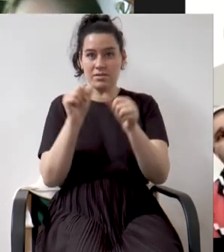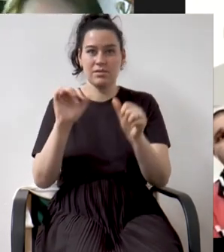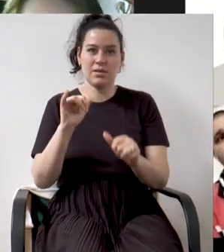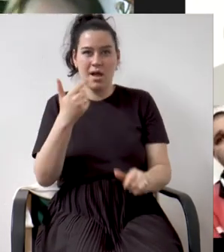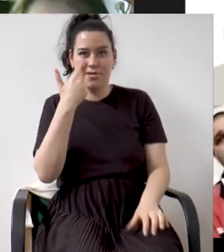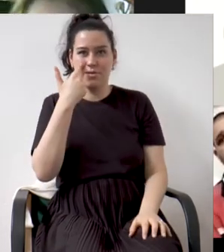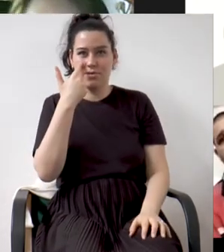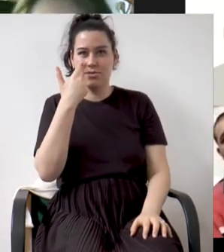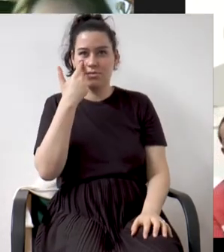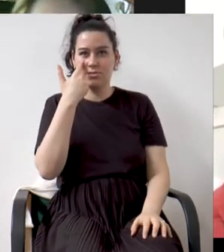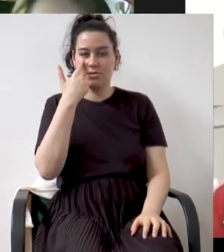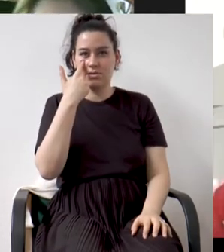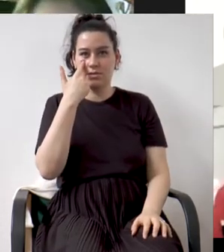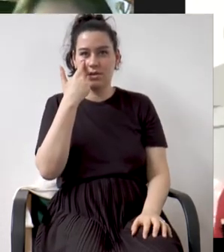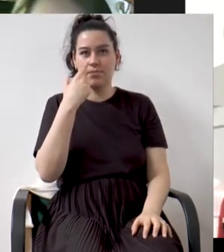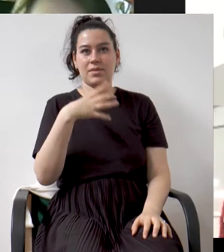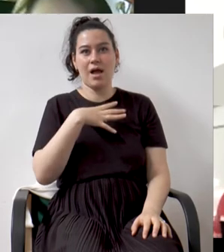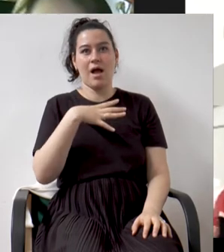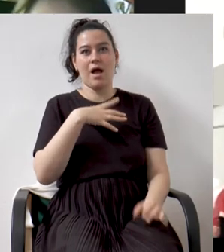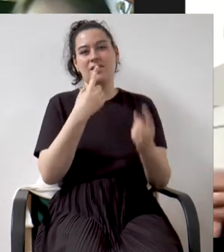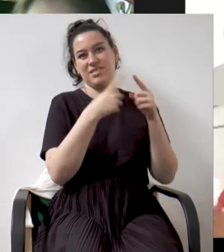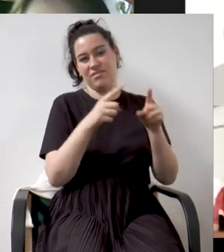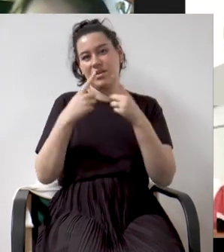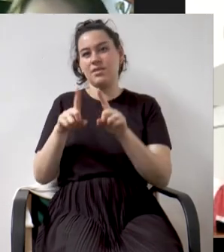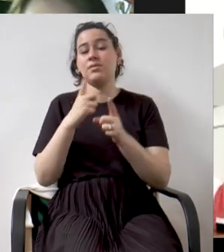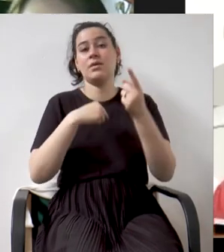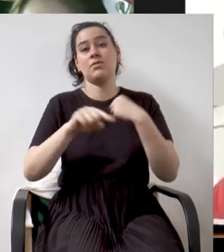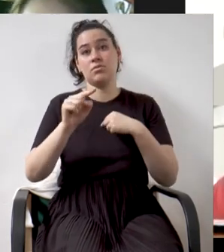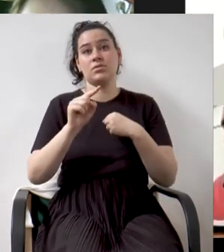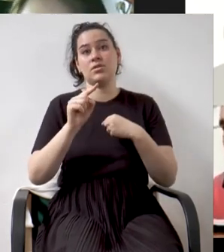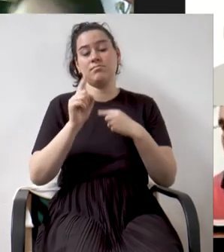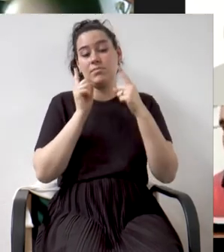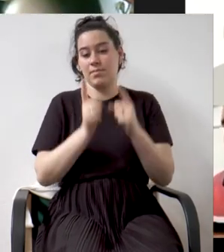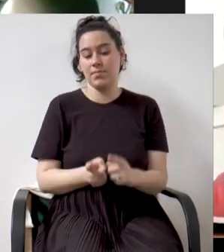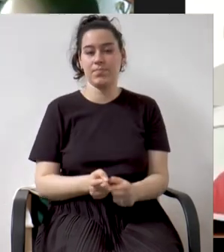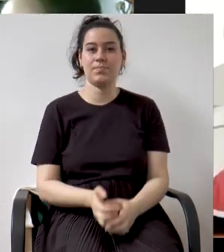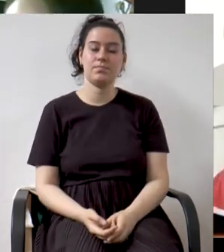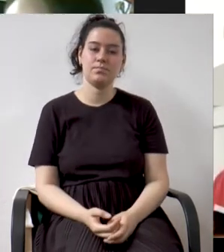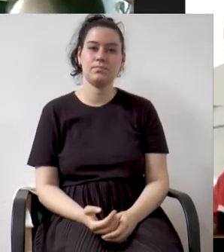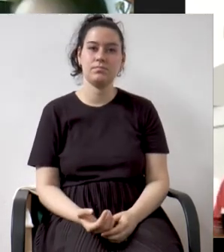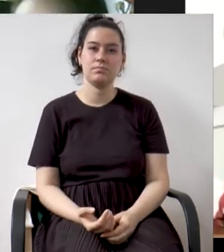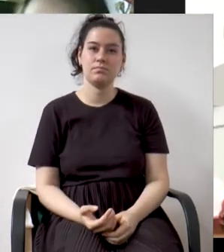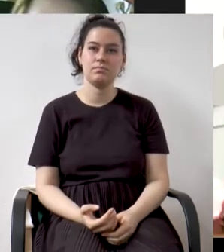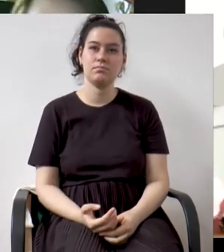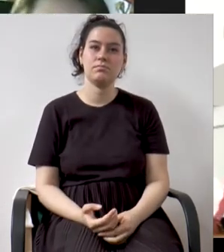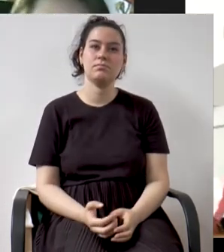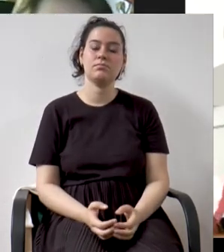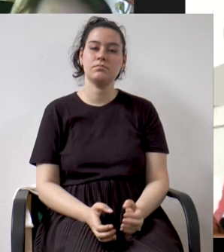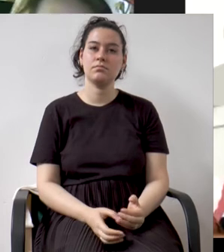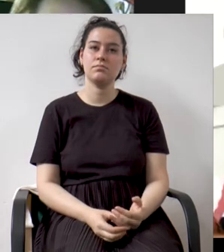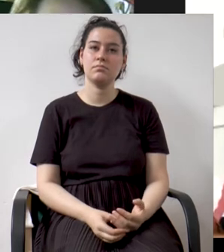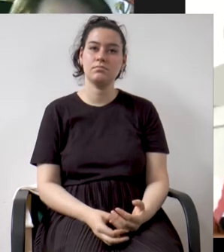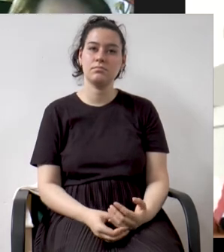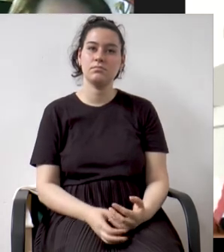noreste sabe que es bien distinto al litoral y que es bien distinto al este. Por tanto, la identidad la tiene también. Y en el litoral lo que nosotros lo que tenemos